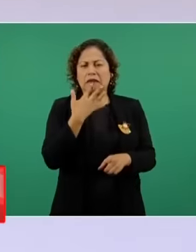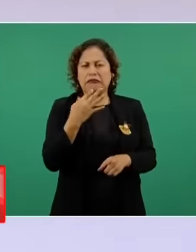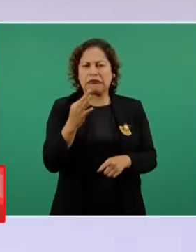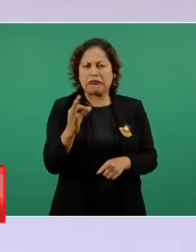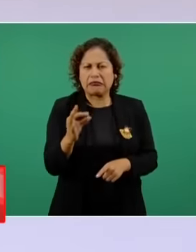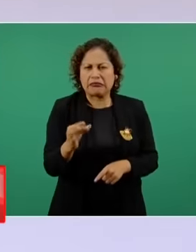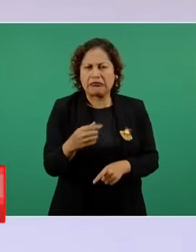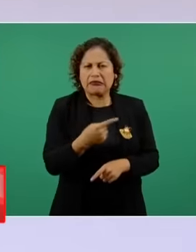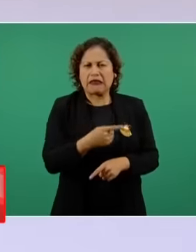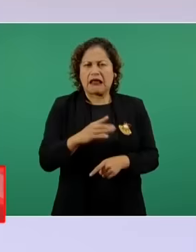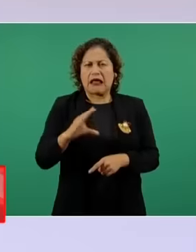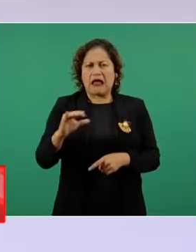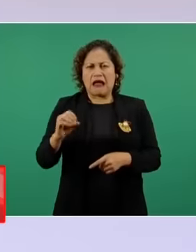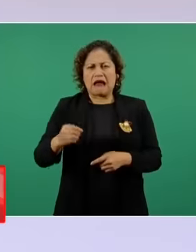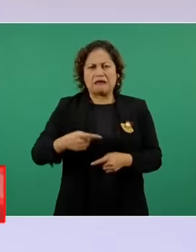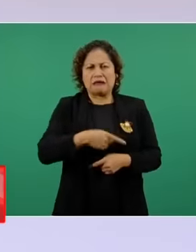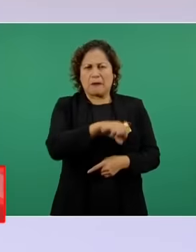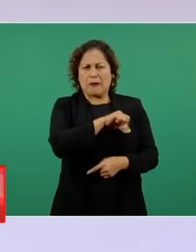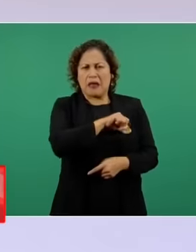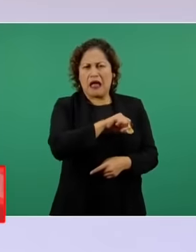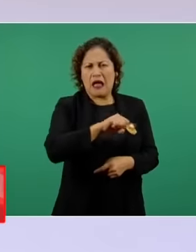caco, malo,